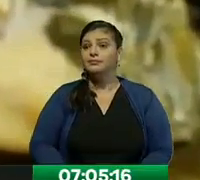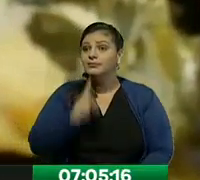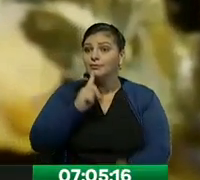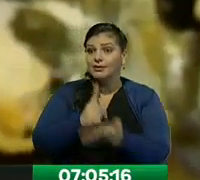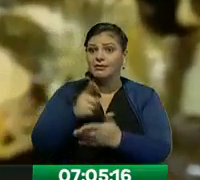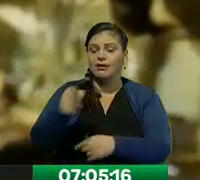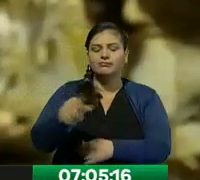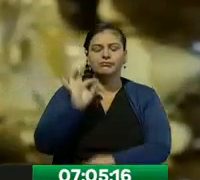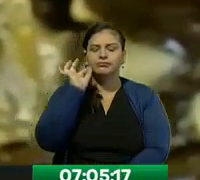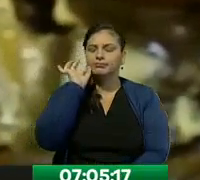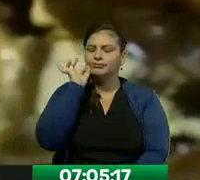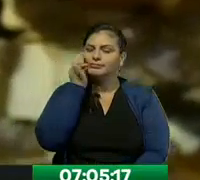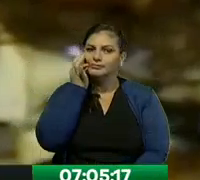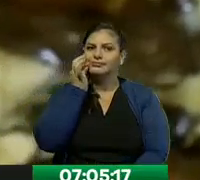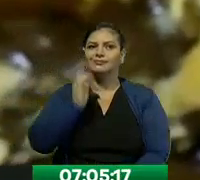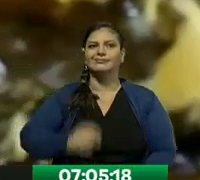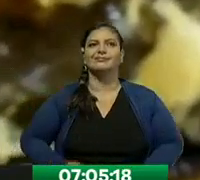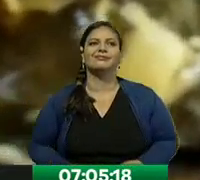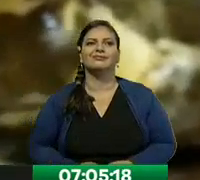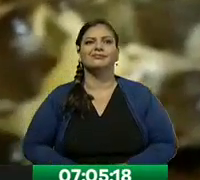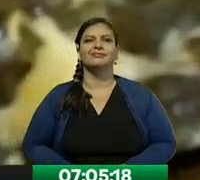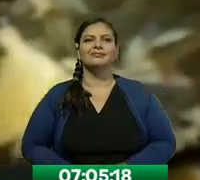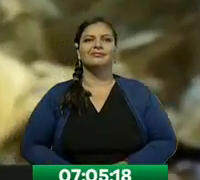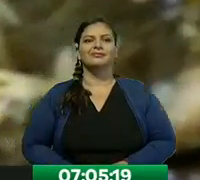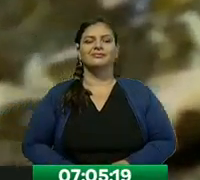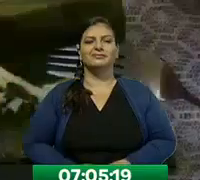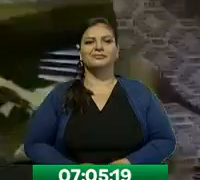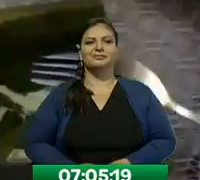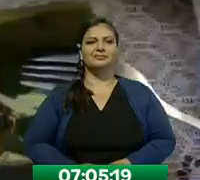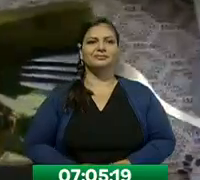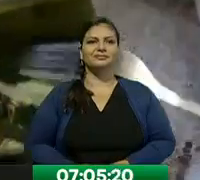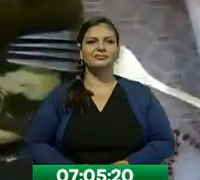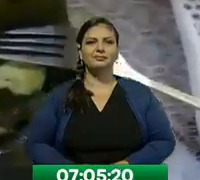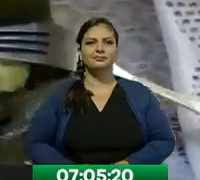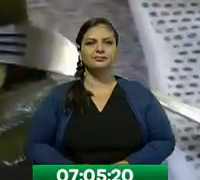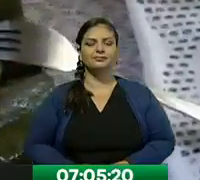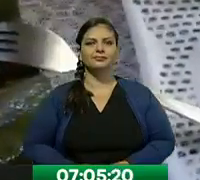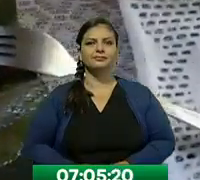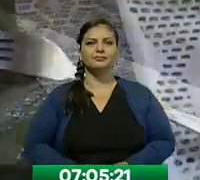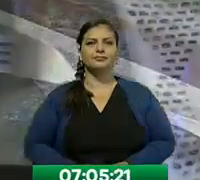provincia de morona santiago informó marcela constante